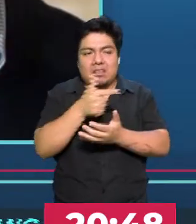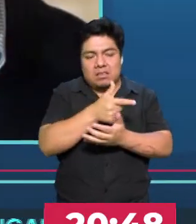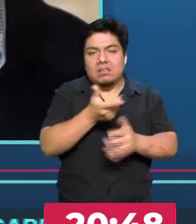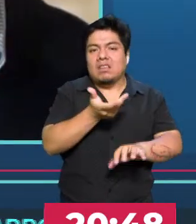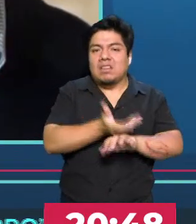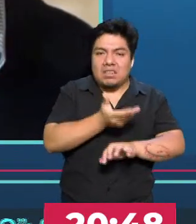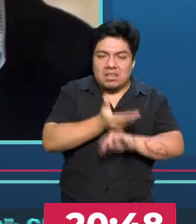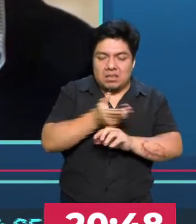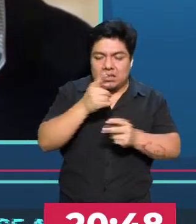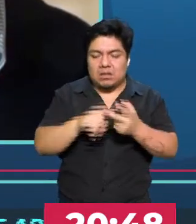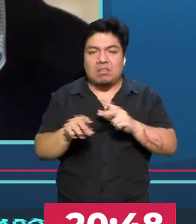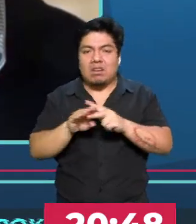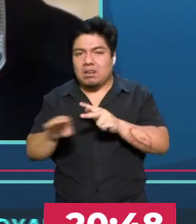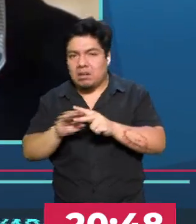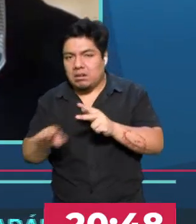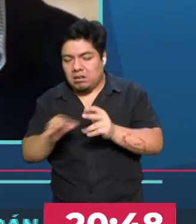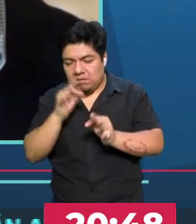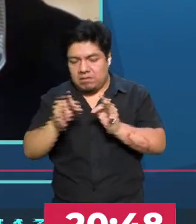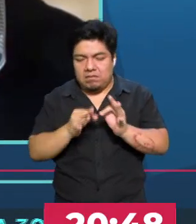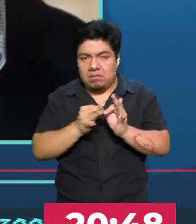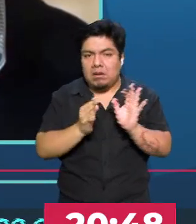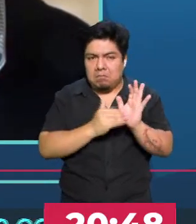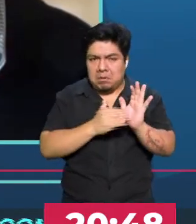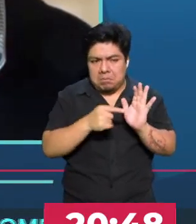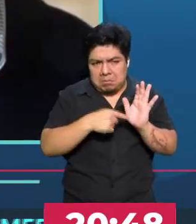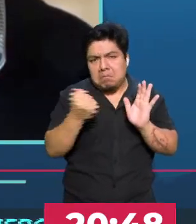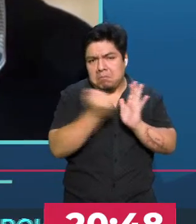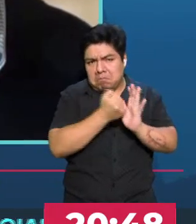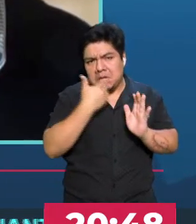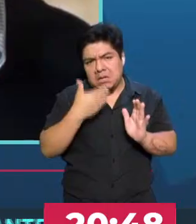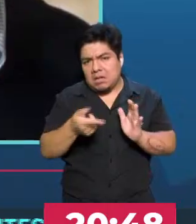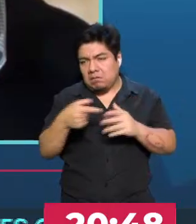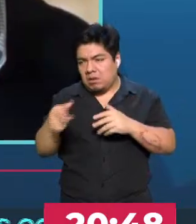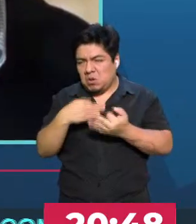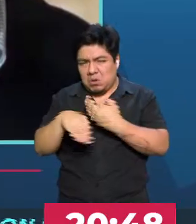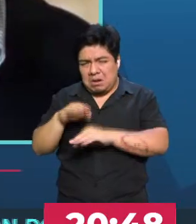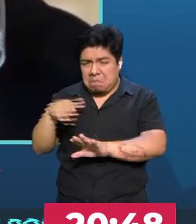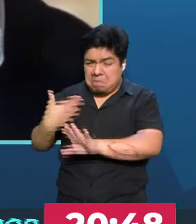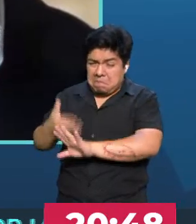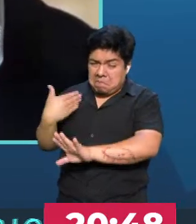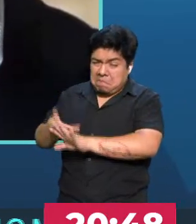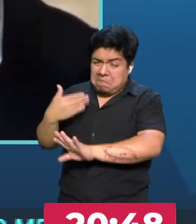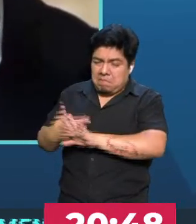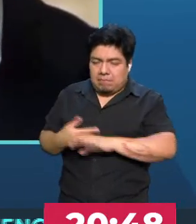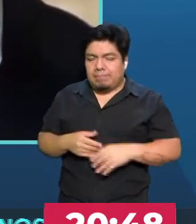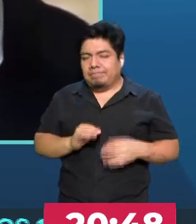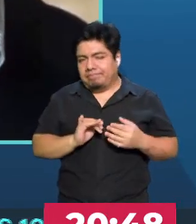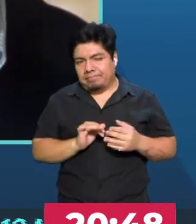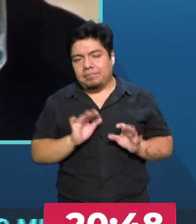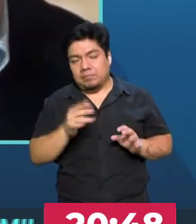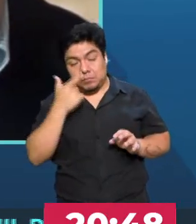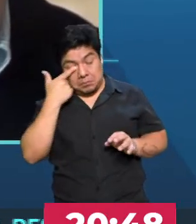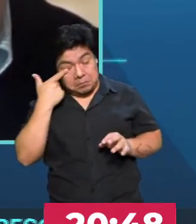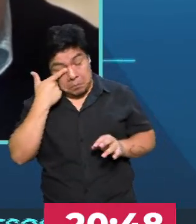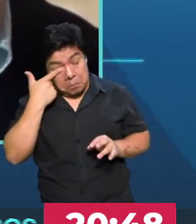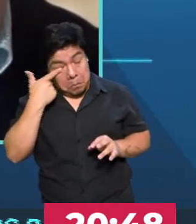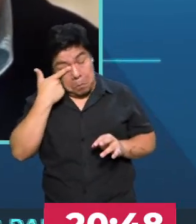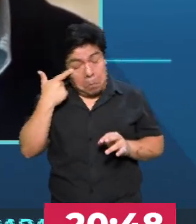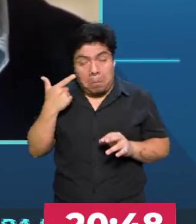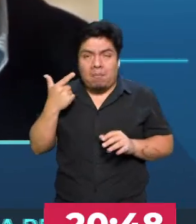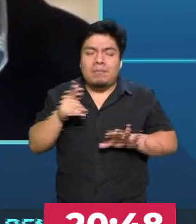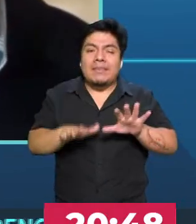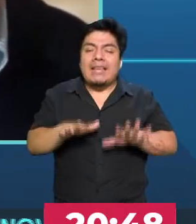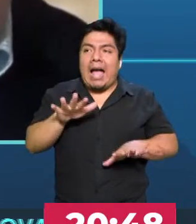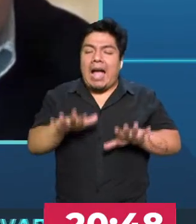estadounidenses o también migrantes con estatus regulatorio pues aprobado en Estados Unidos. Es correcto. A ver, creo que hay en